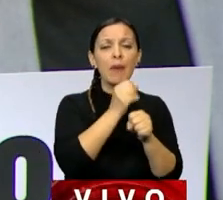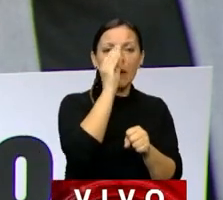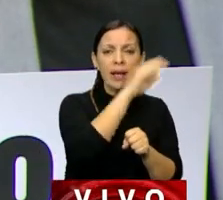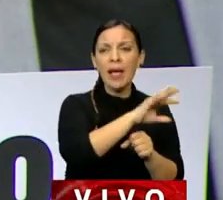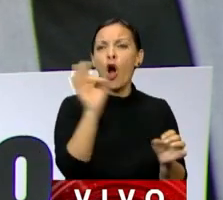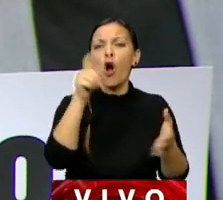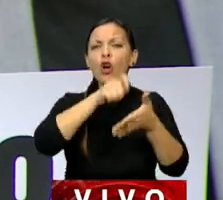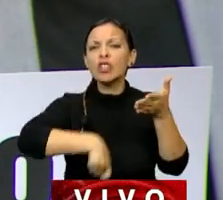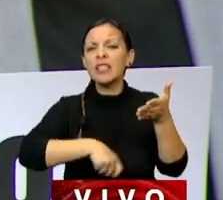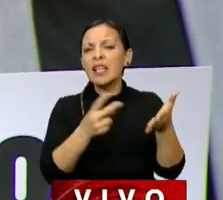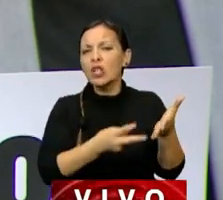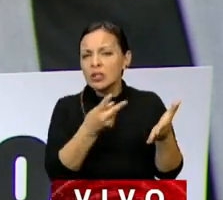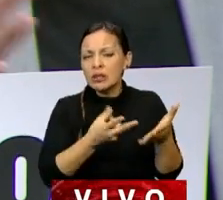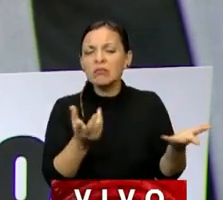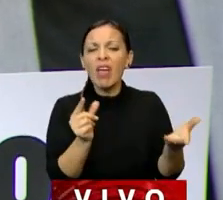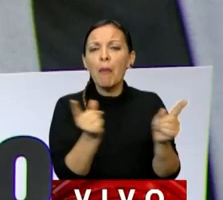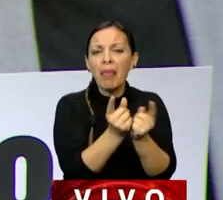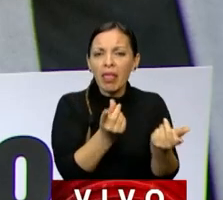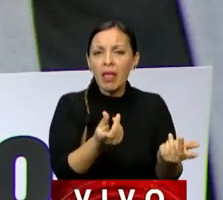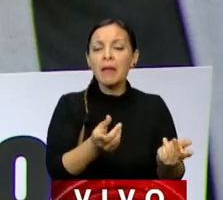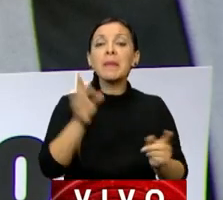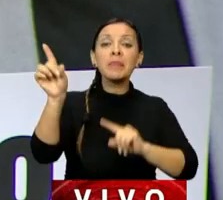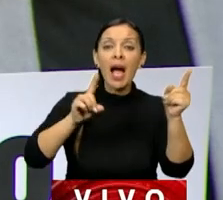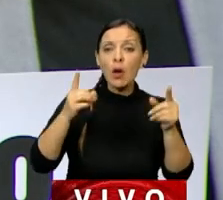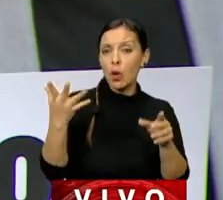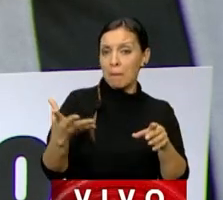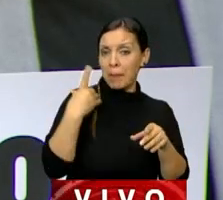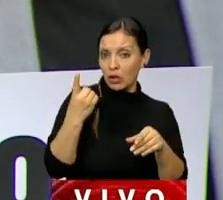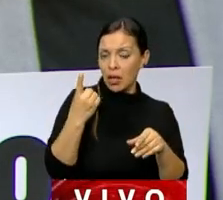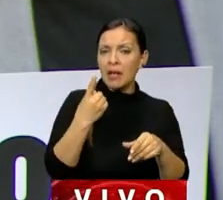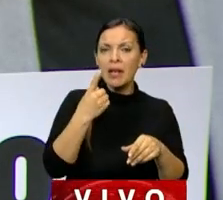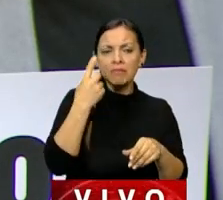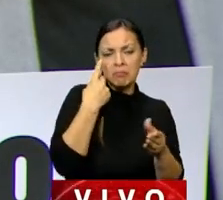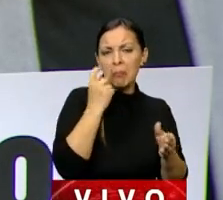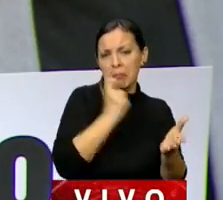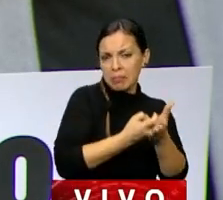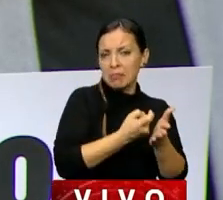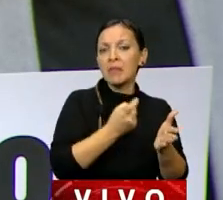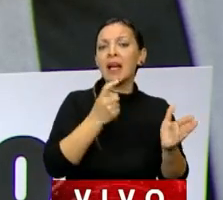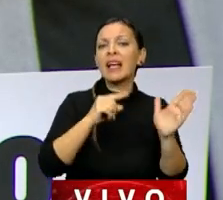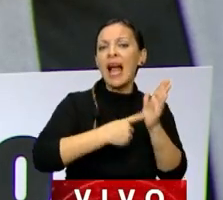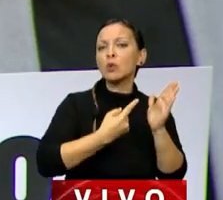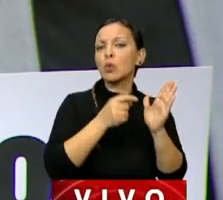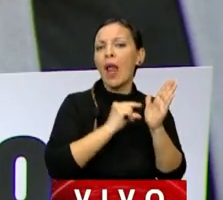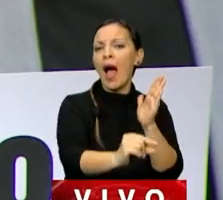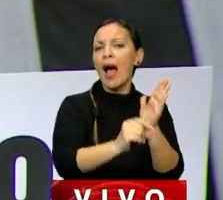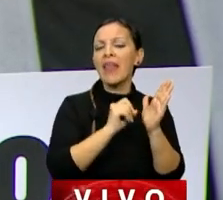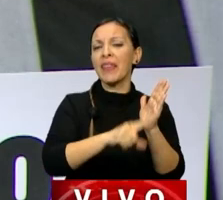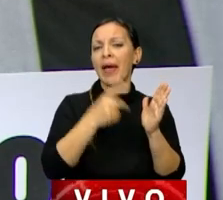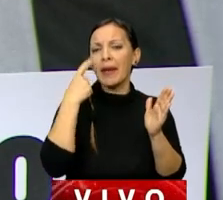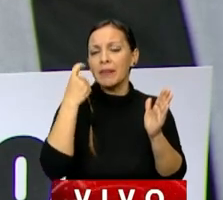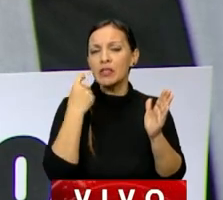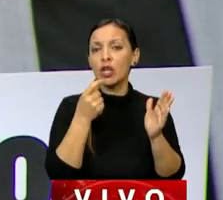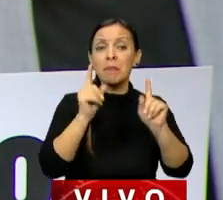contratos precarios, e incluso hay patronales que no respetan la cláusula de revisión. Ahí tenemos la tenaz lucha de los trabajadores